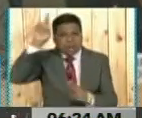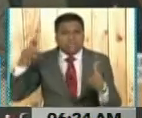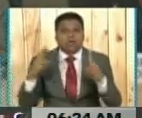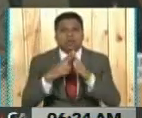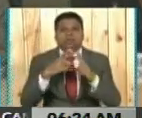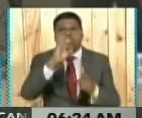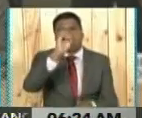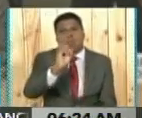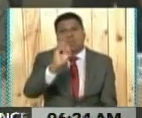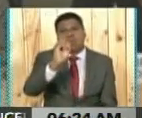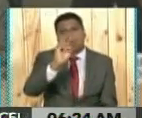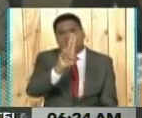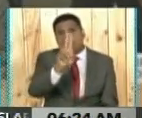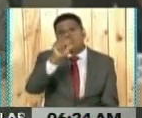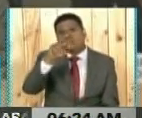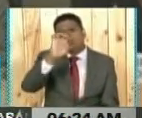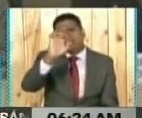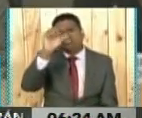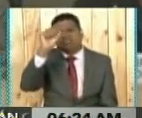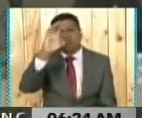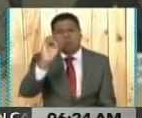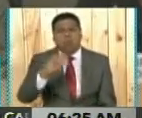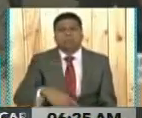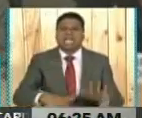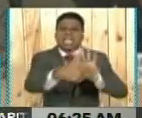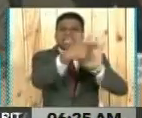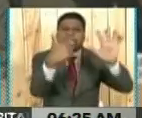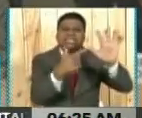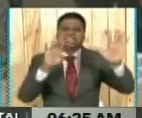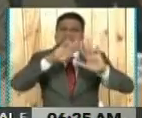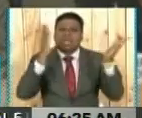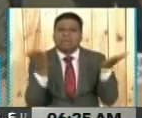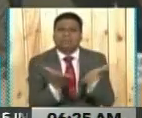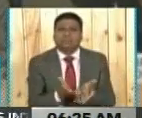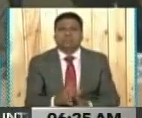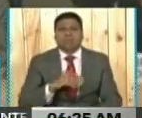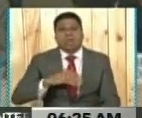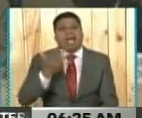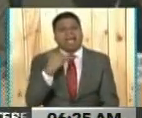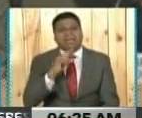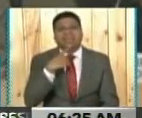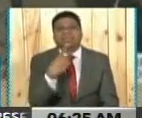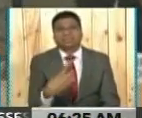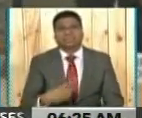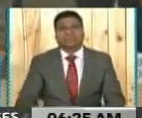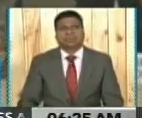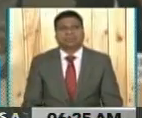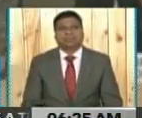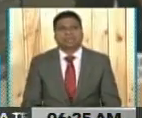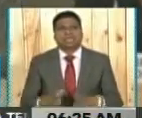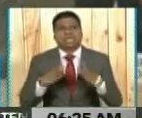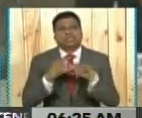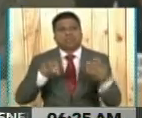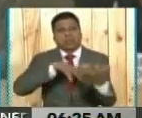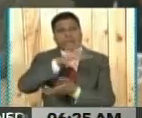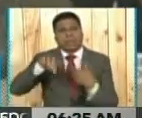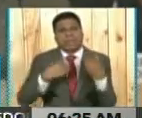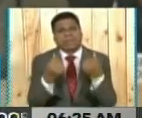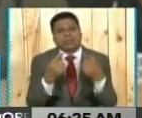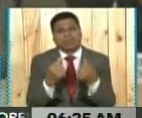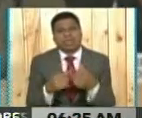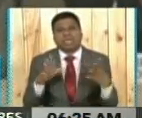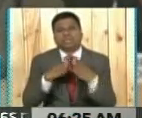UNESCO y la quinta en el mundo. A pesar, hay que decirlo, de la guerra económica, de la guerra